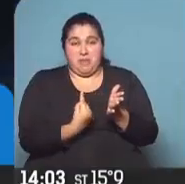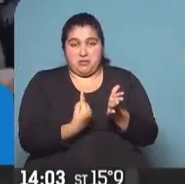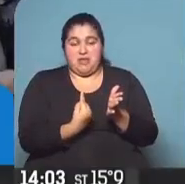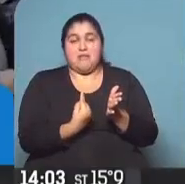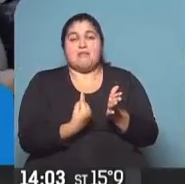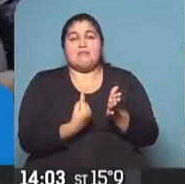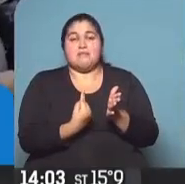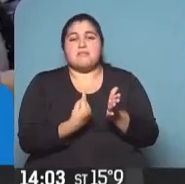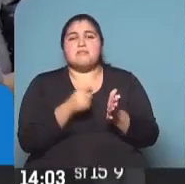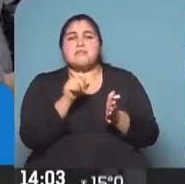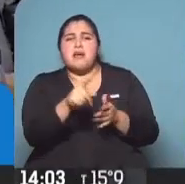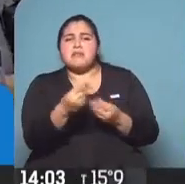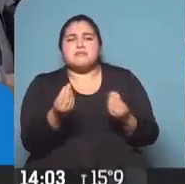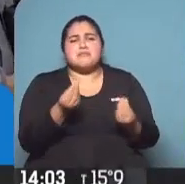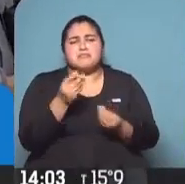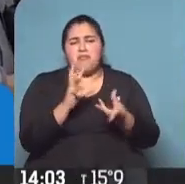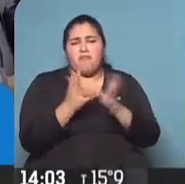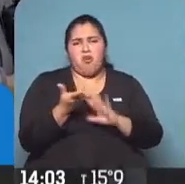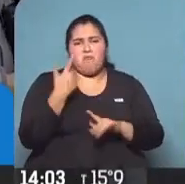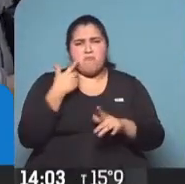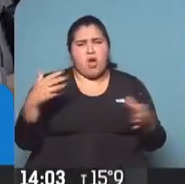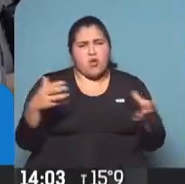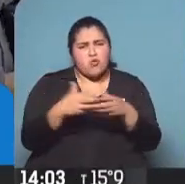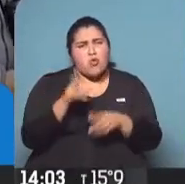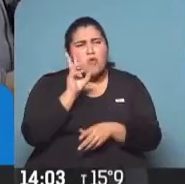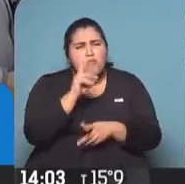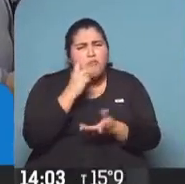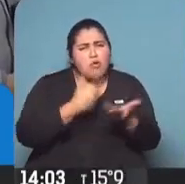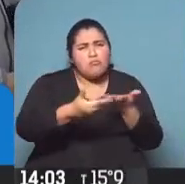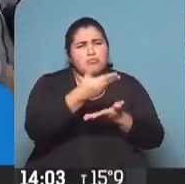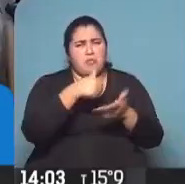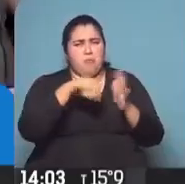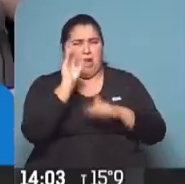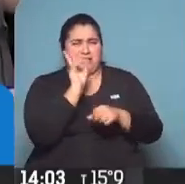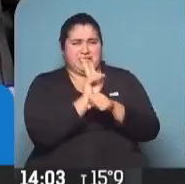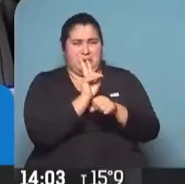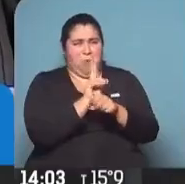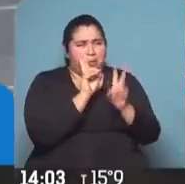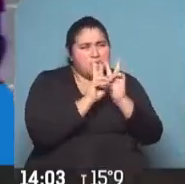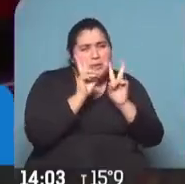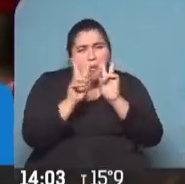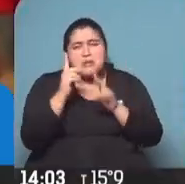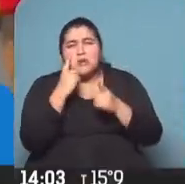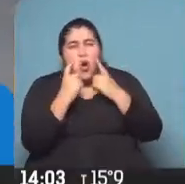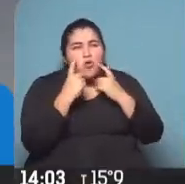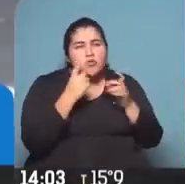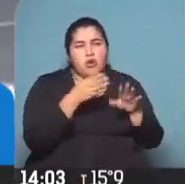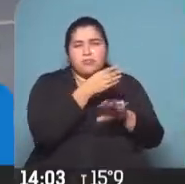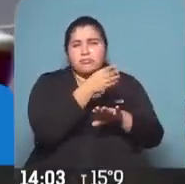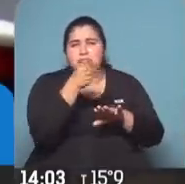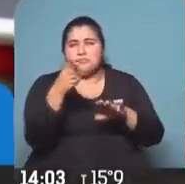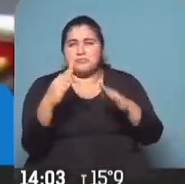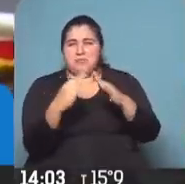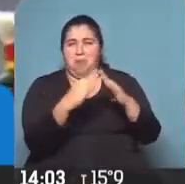parte de un cambio de paradigma en materia de seguridad patrulla en el interior de los barrios